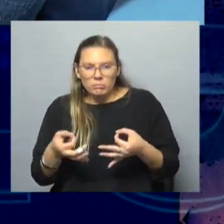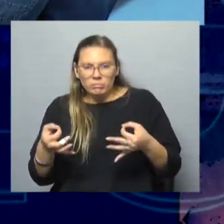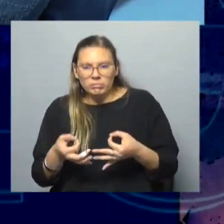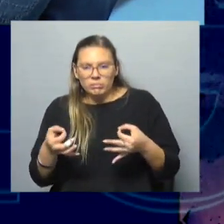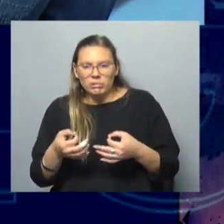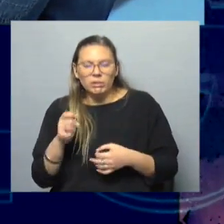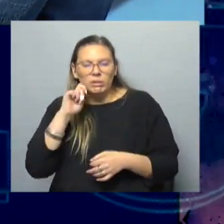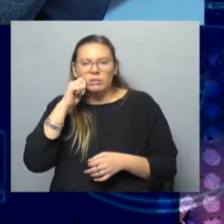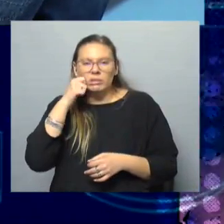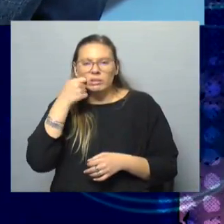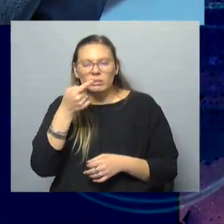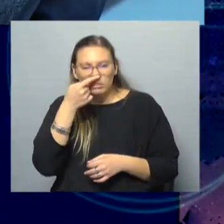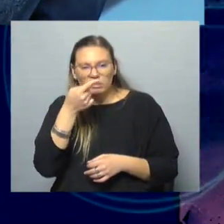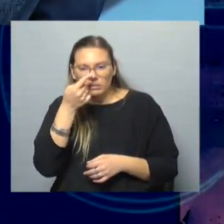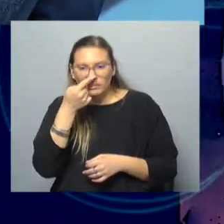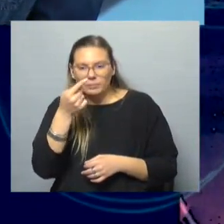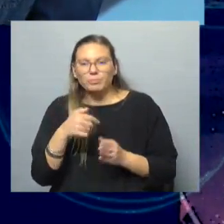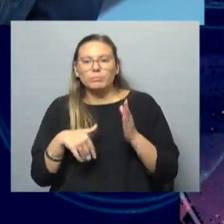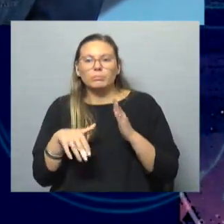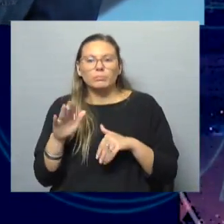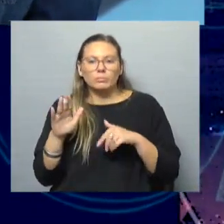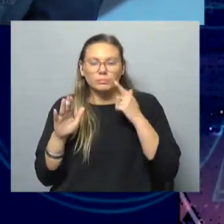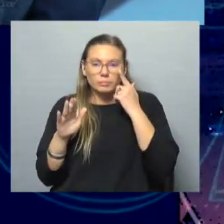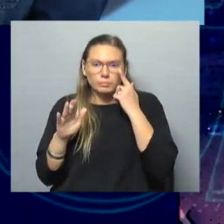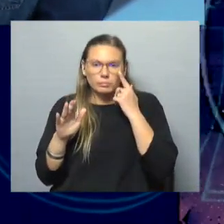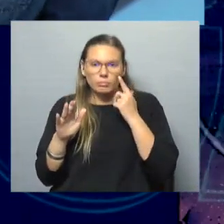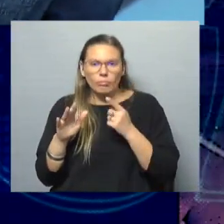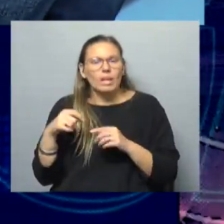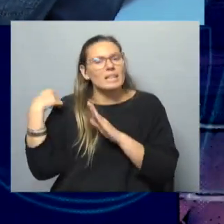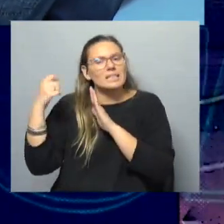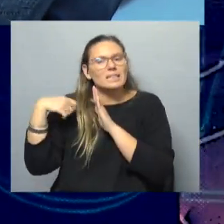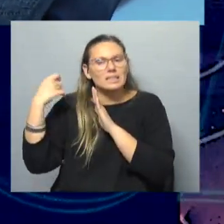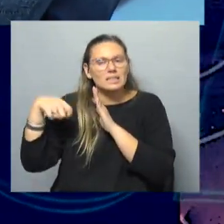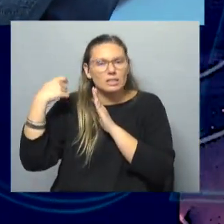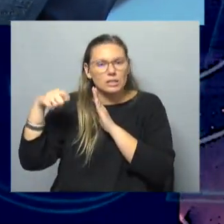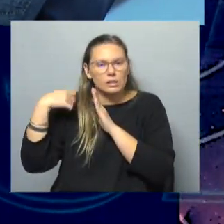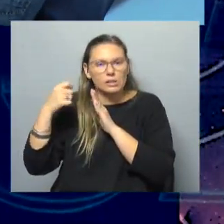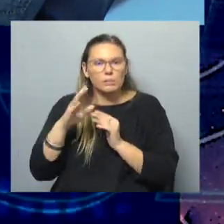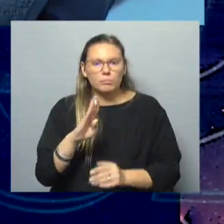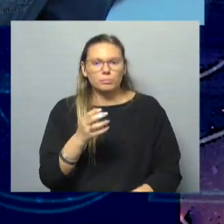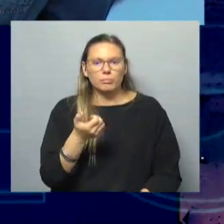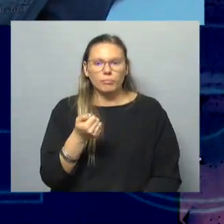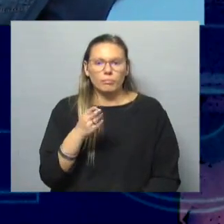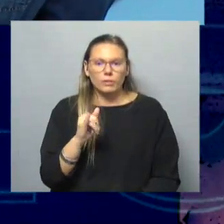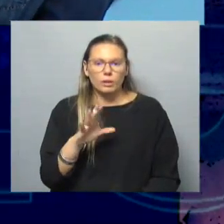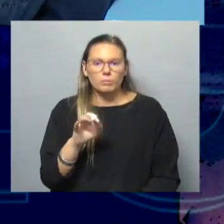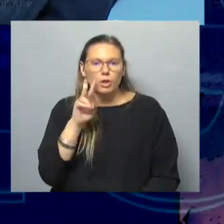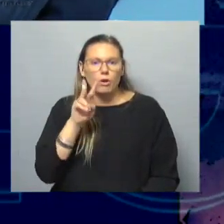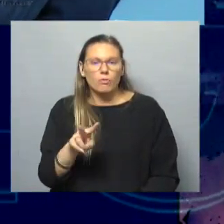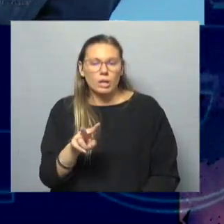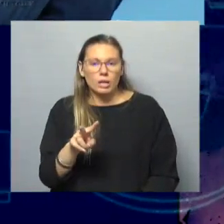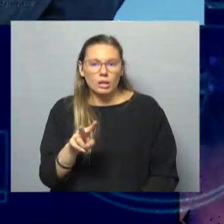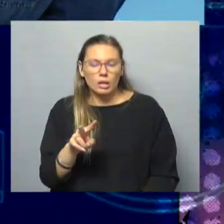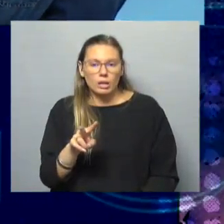muy atractivas, ¿no? Sobre todo viendo como de la parte del cine, digamos que Papico ve a su prócer, a